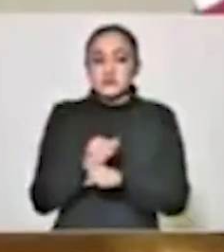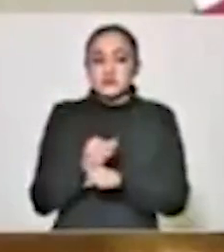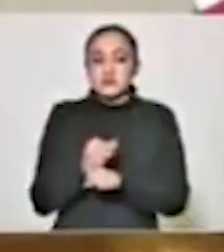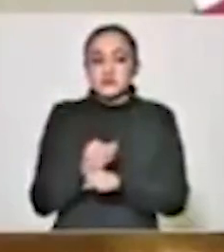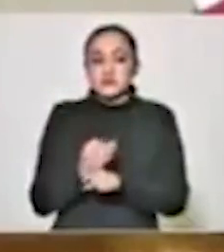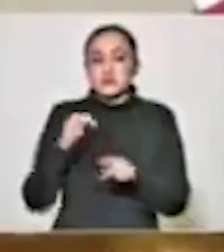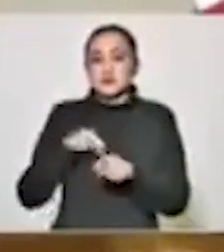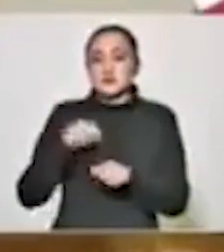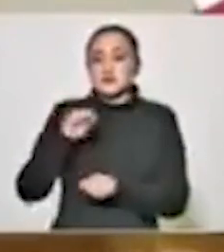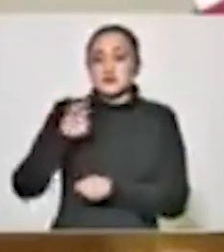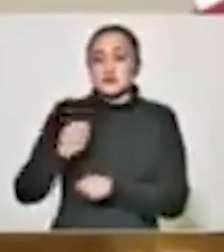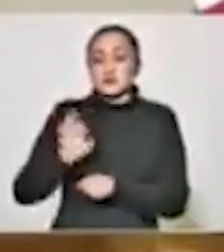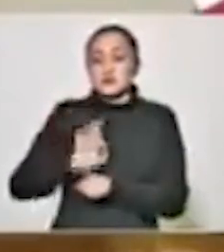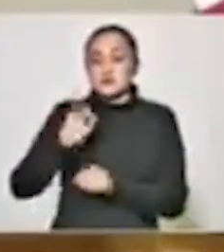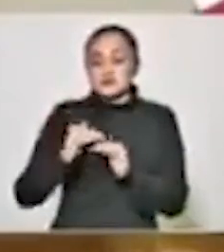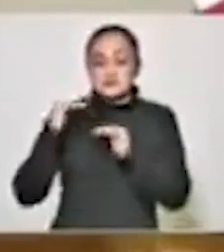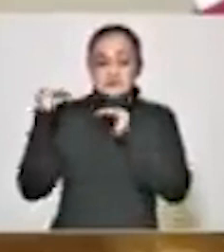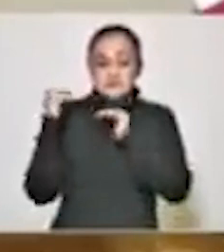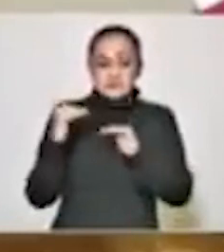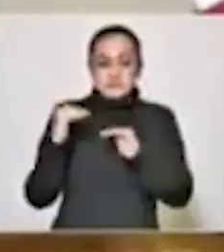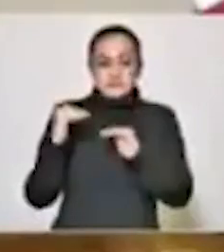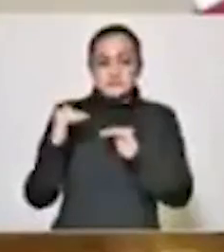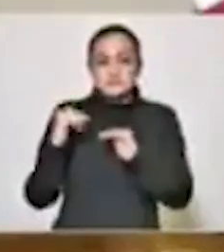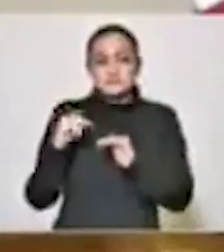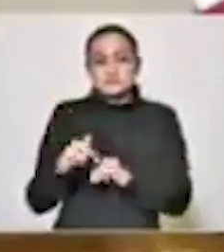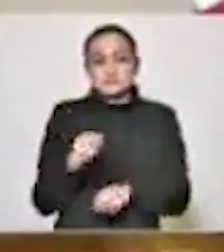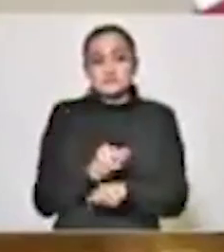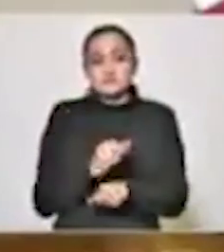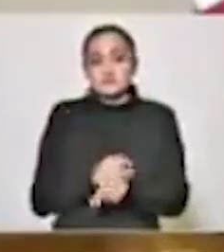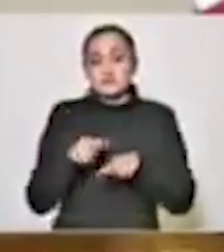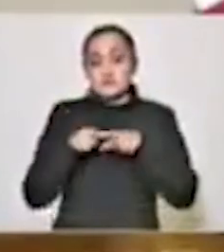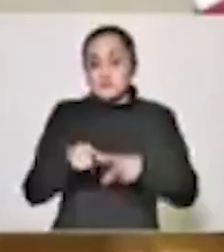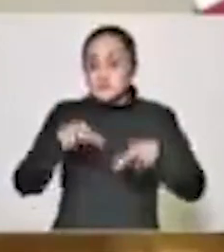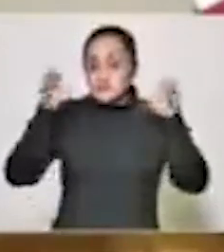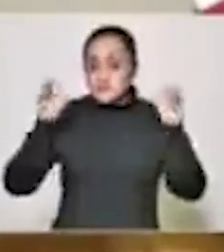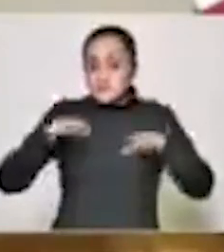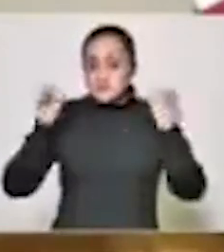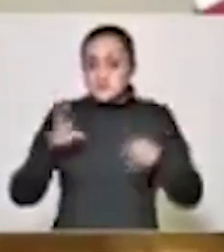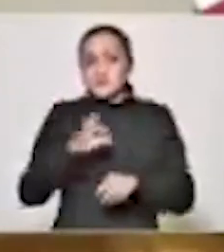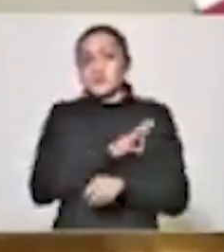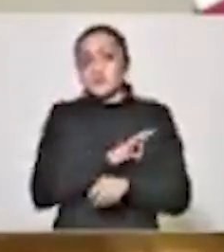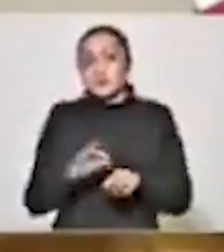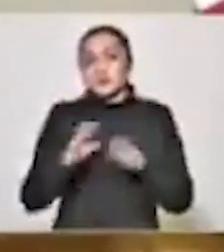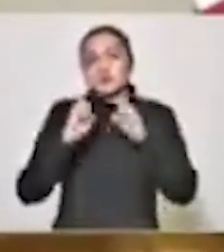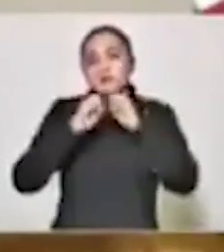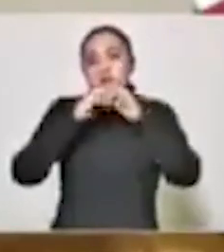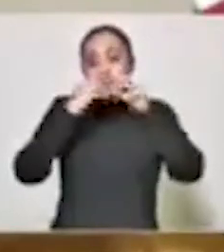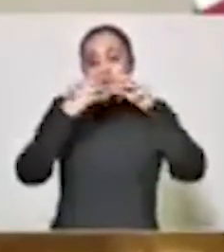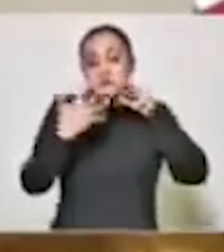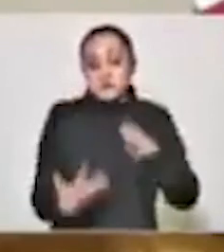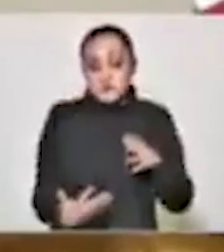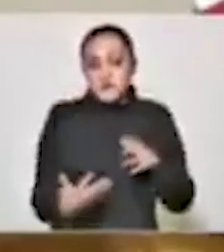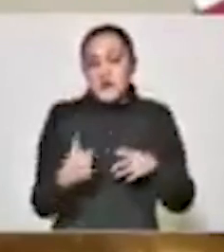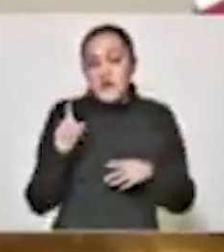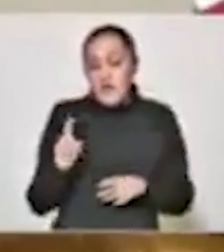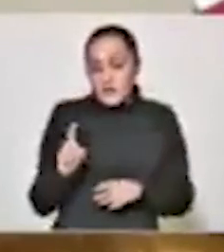de 99% de su capacidad y que de seguir las lluvias podría empezar a derramarse y en todo